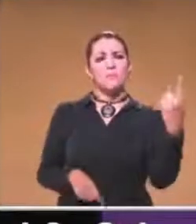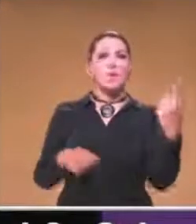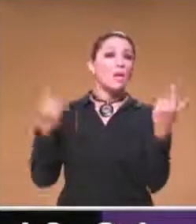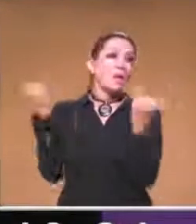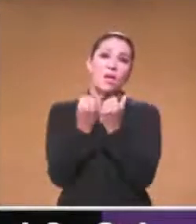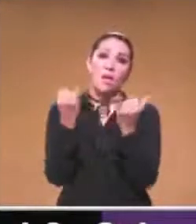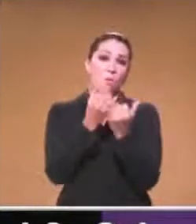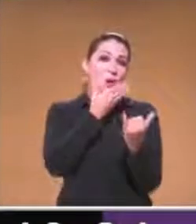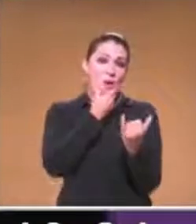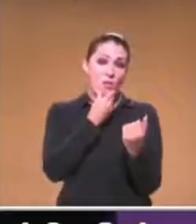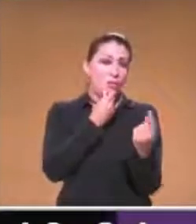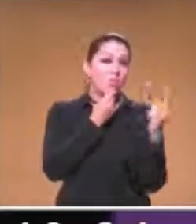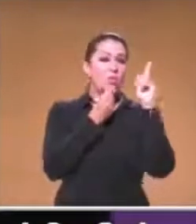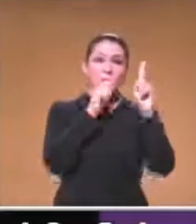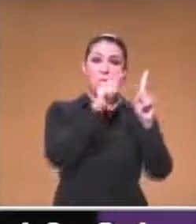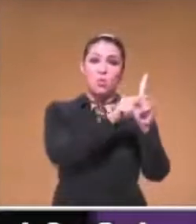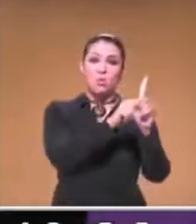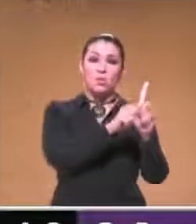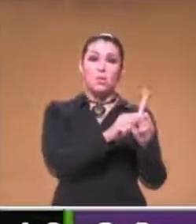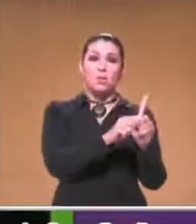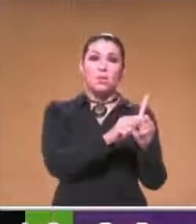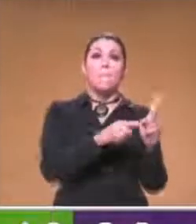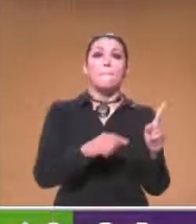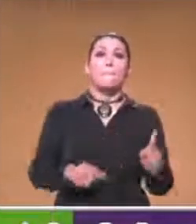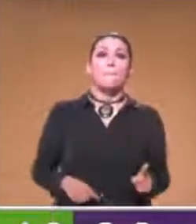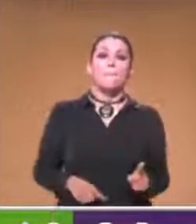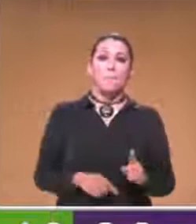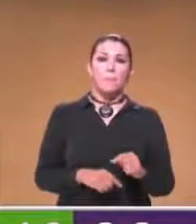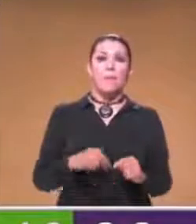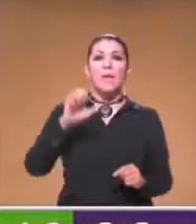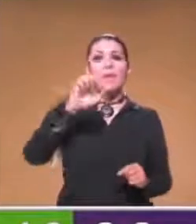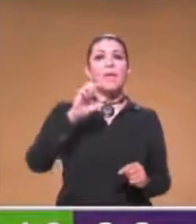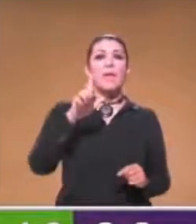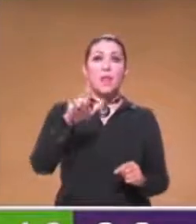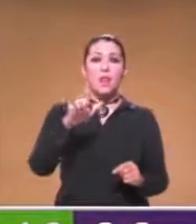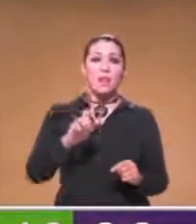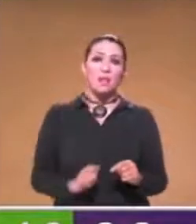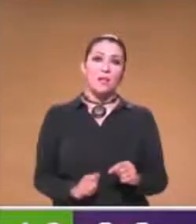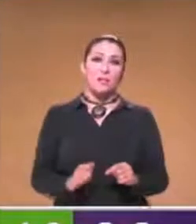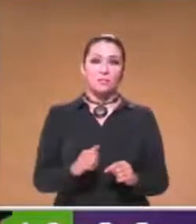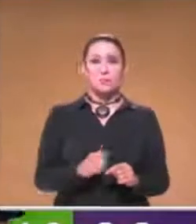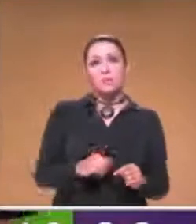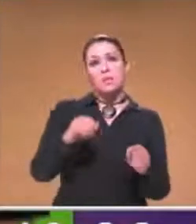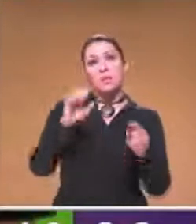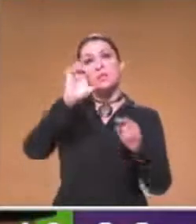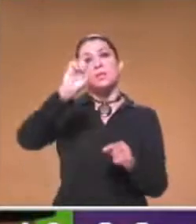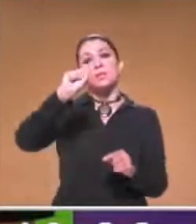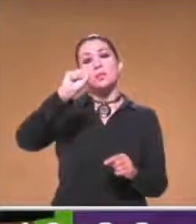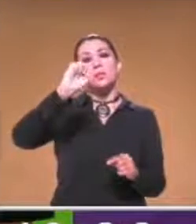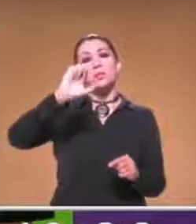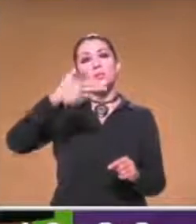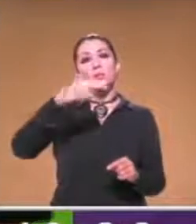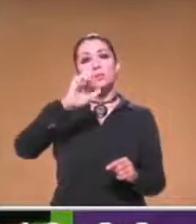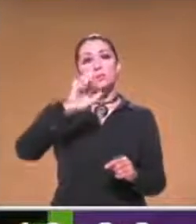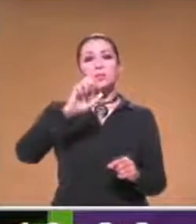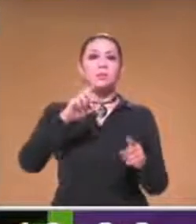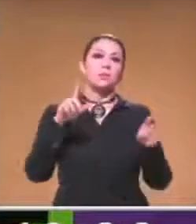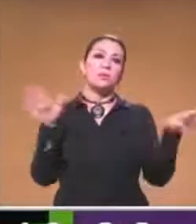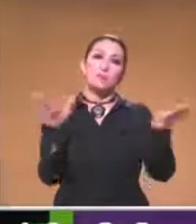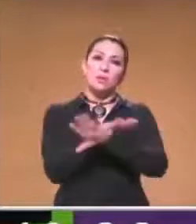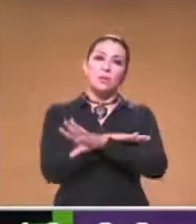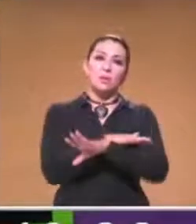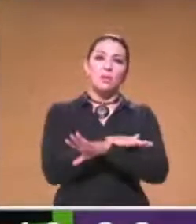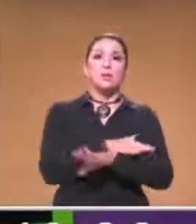a cambiar el pronombre. ¿Cuál es el pronombre? Aquí tenemos el pronombre she. Estamos preguntando por ella. Si yo